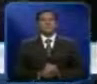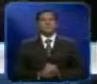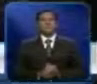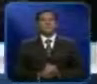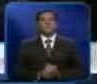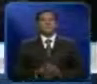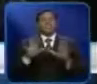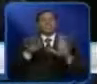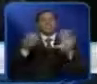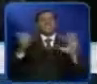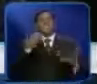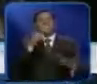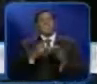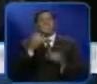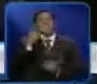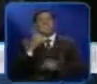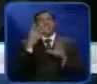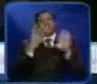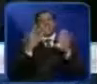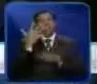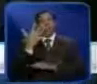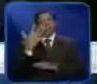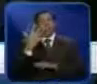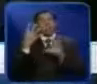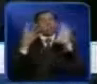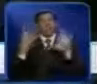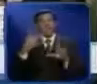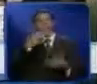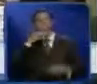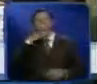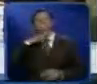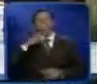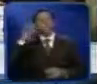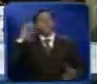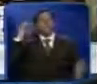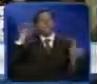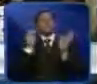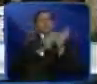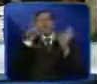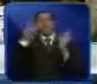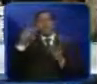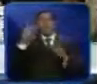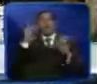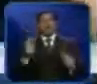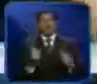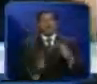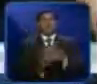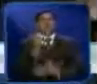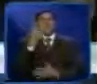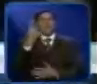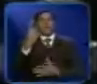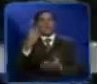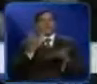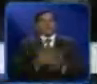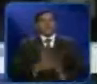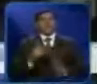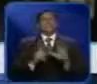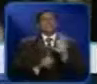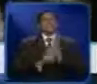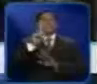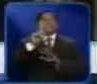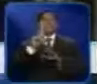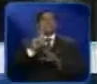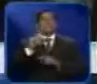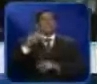El 16 de septiembre de 1959 quedará marcado en la historia nacional por ser el día en que los venezolanos presenciaron el nacimiento artístico de